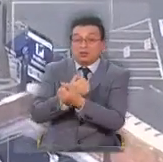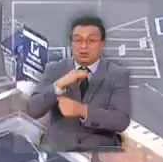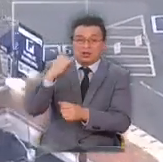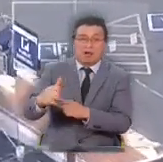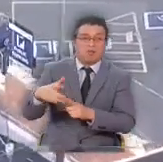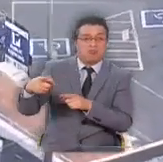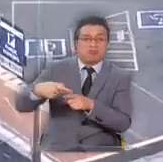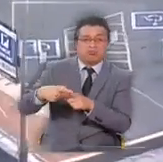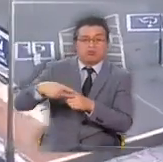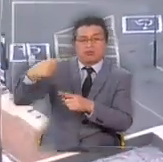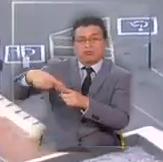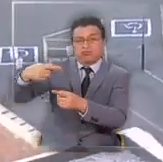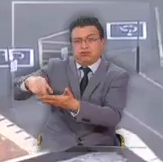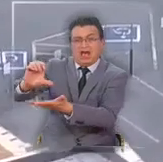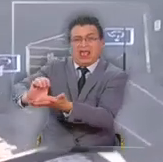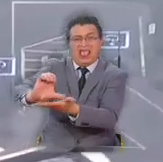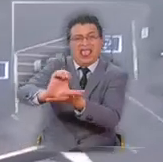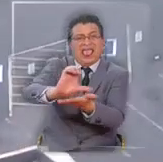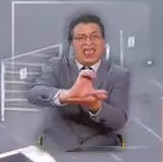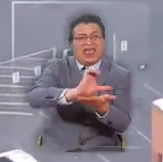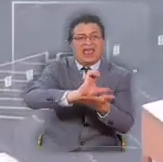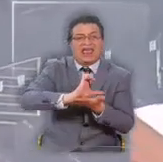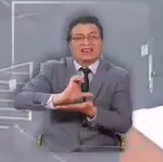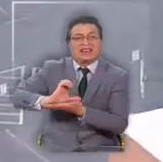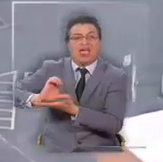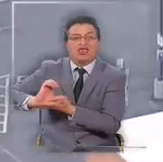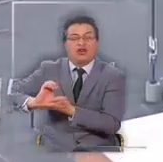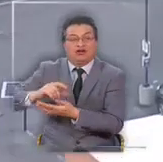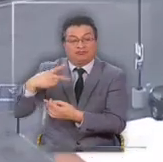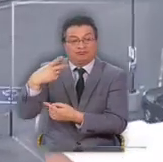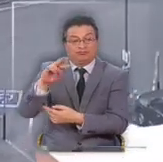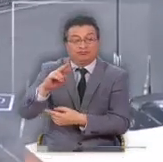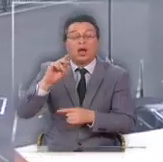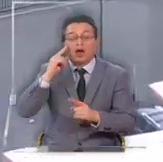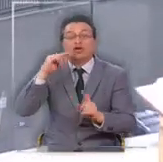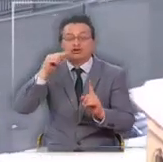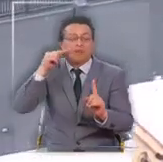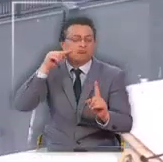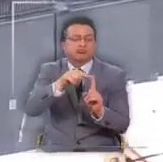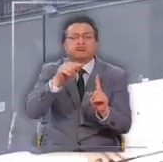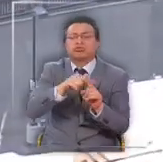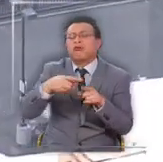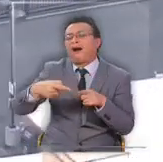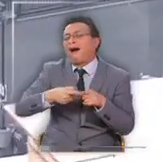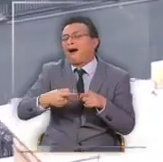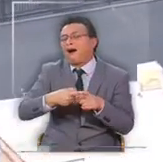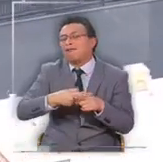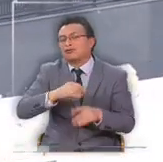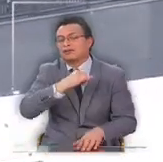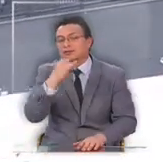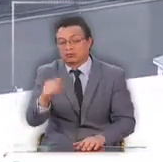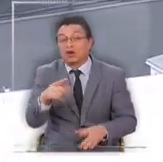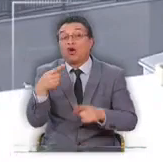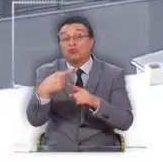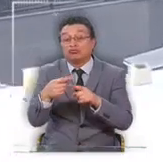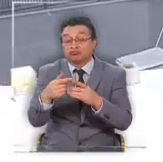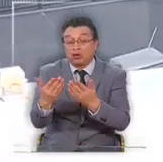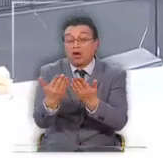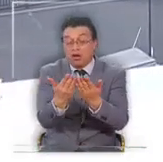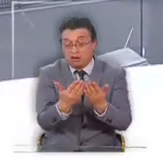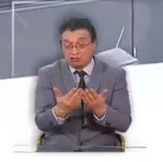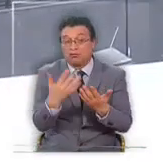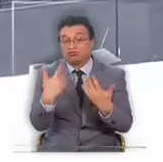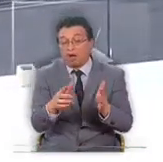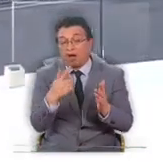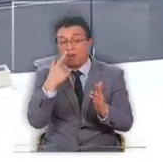distintos estados de la Unión, en donde son blanco permanente de abusos. No hay que perder de vista que diferentes estudios han